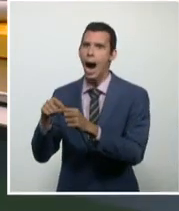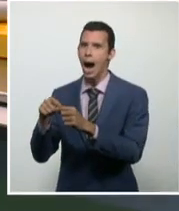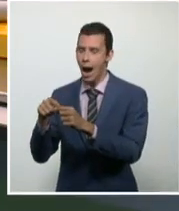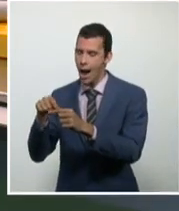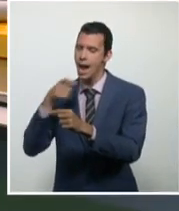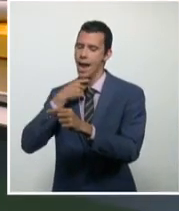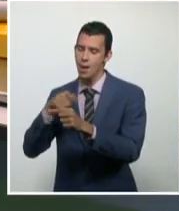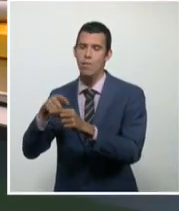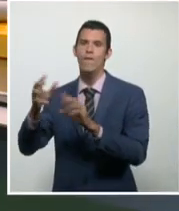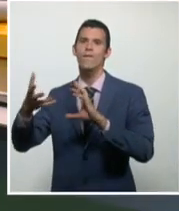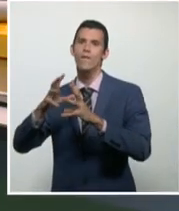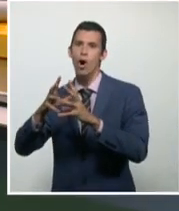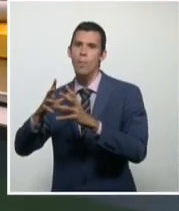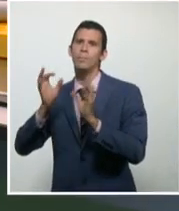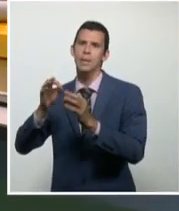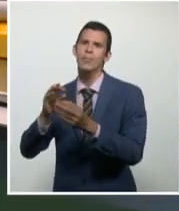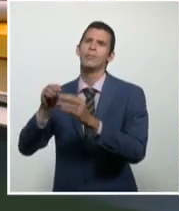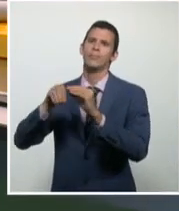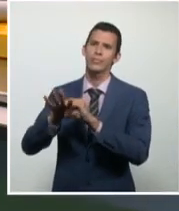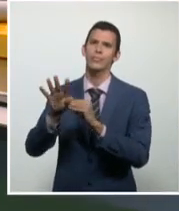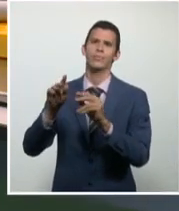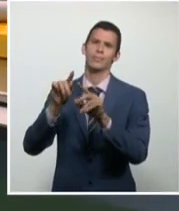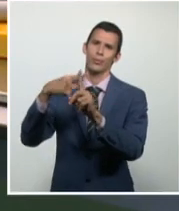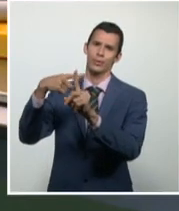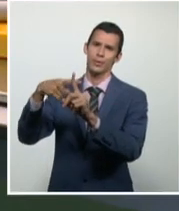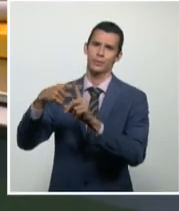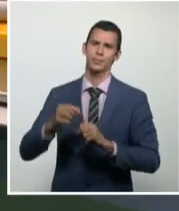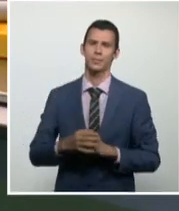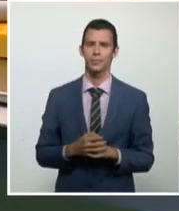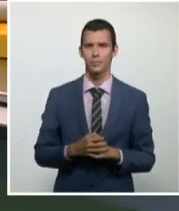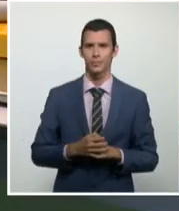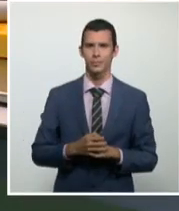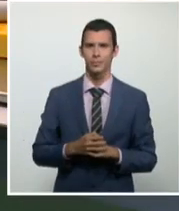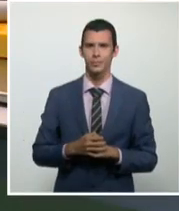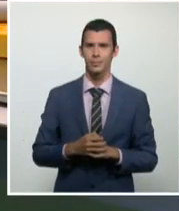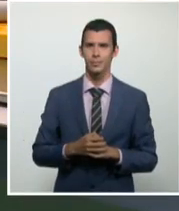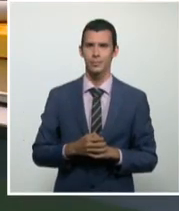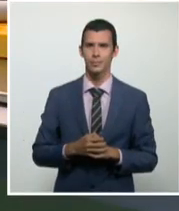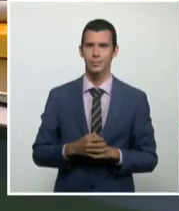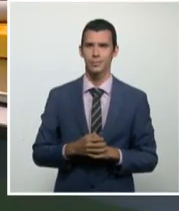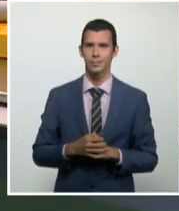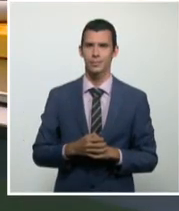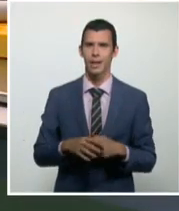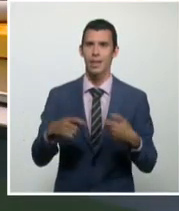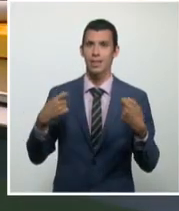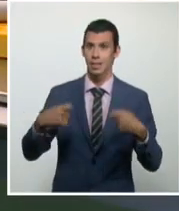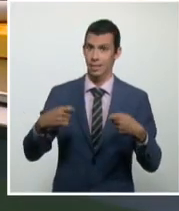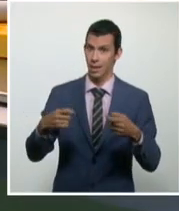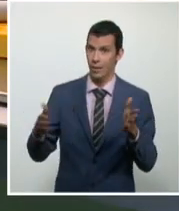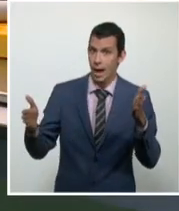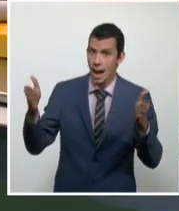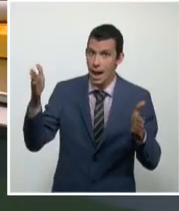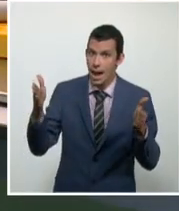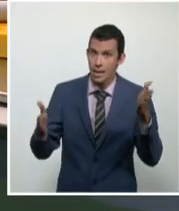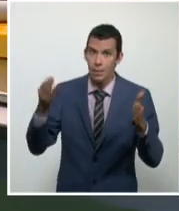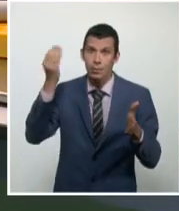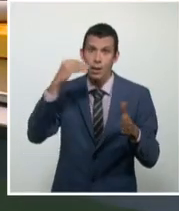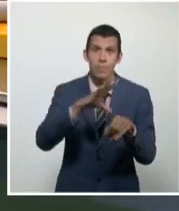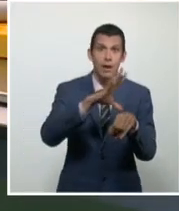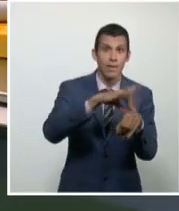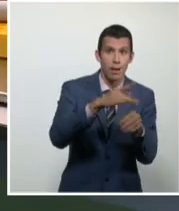ser que esté en un periodo de incubación previo al quinto día del comienzo de los síntomas donde todavía no se ha producido la